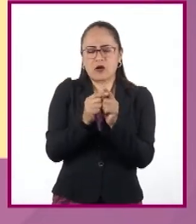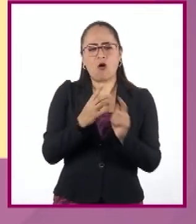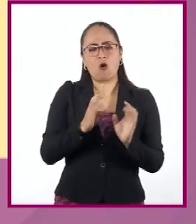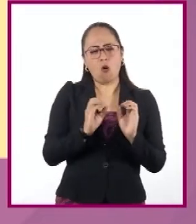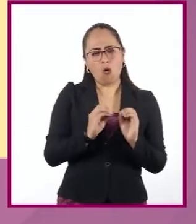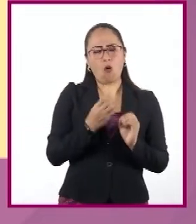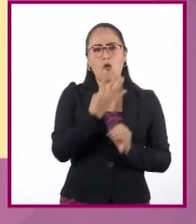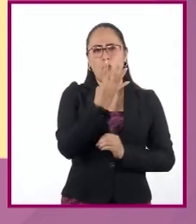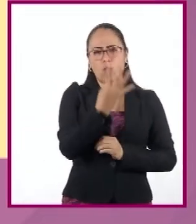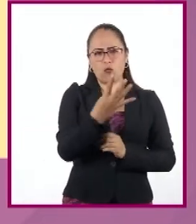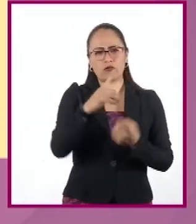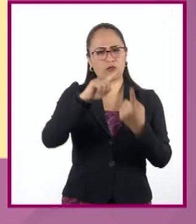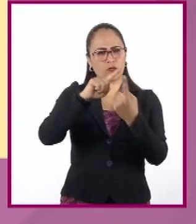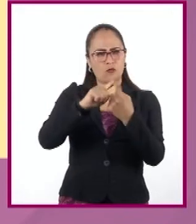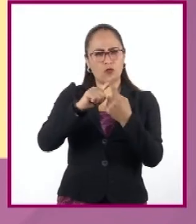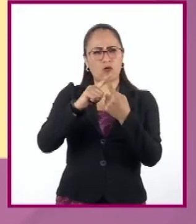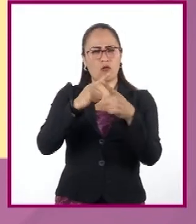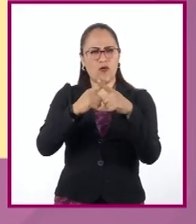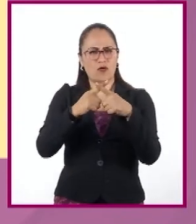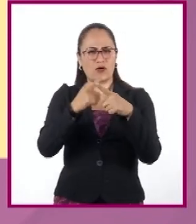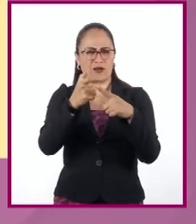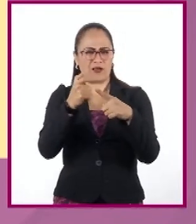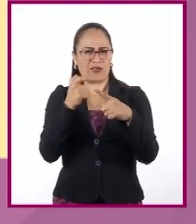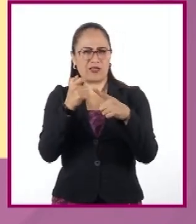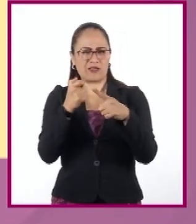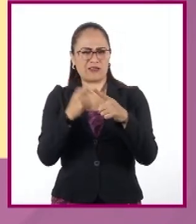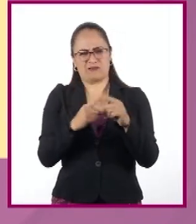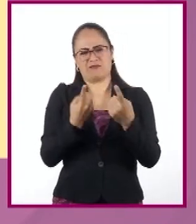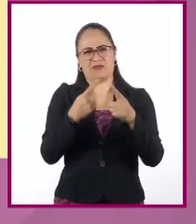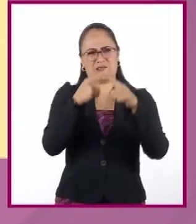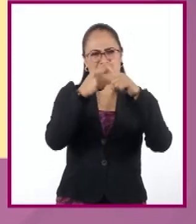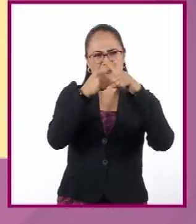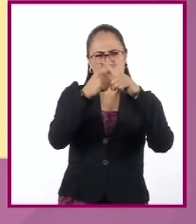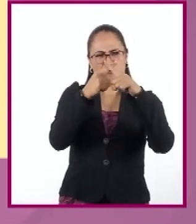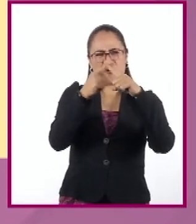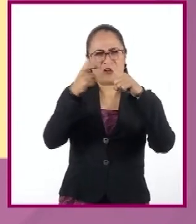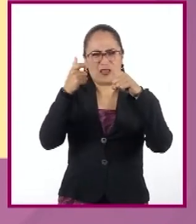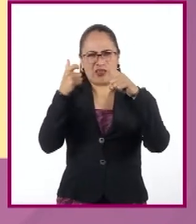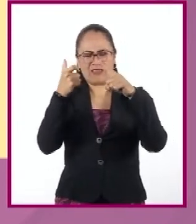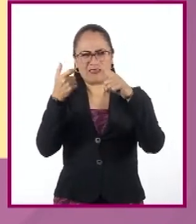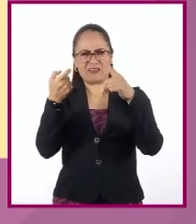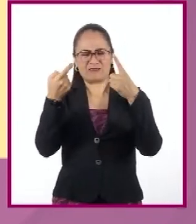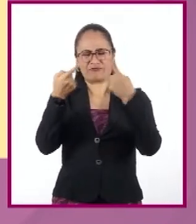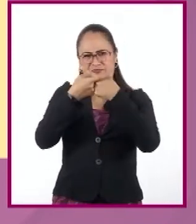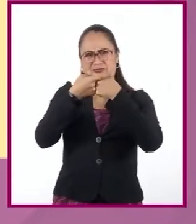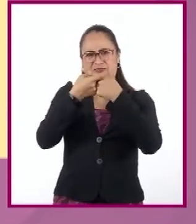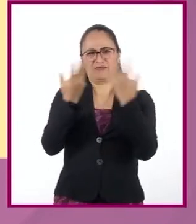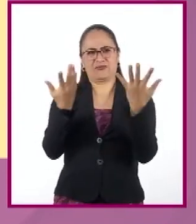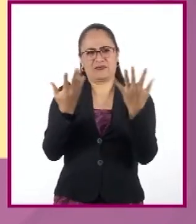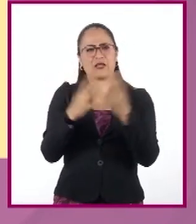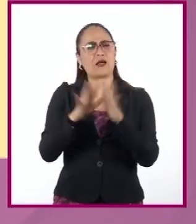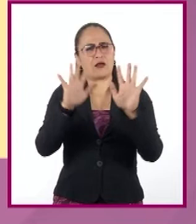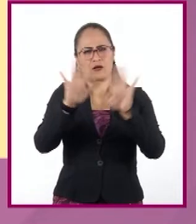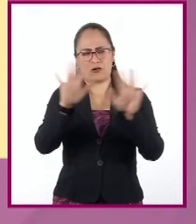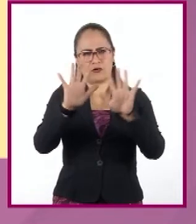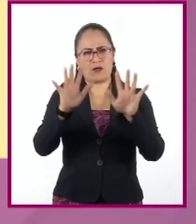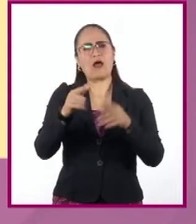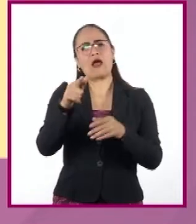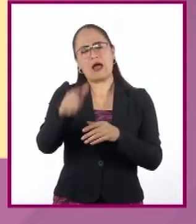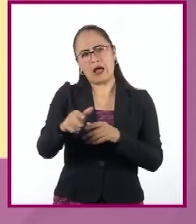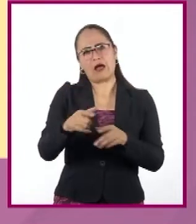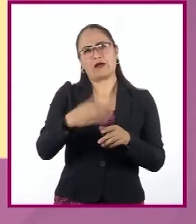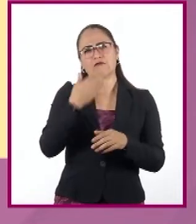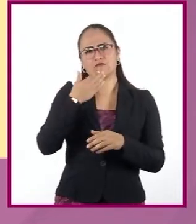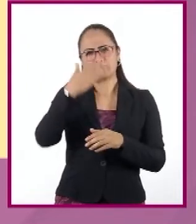pero podrían confundirse con el símbolo del aspa de la multiplicación y la X de la incógnita. Así que lo común en álgebra